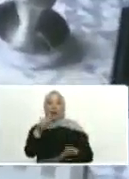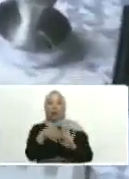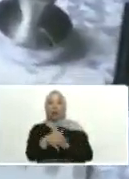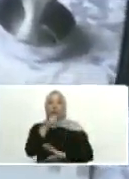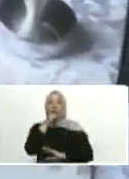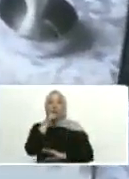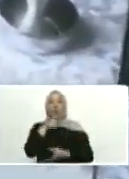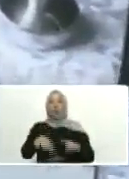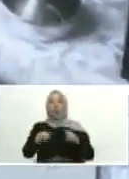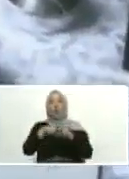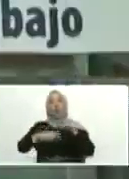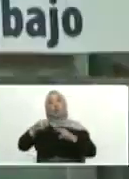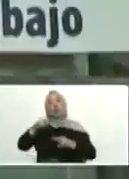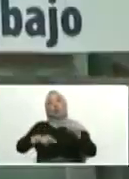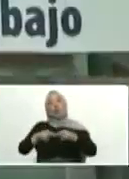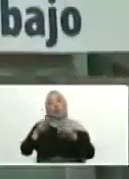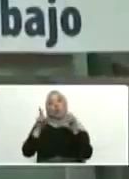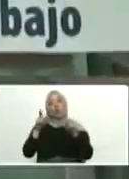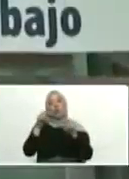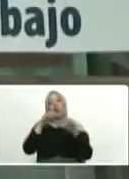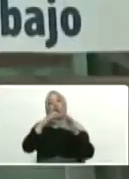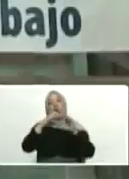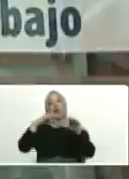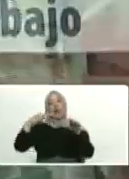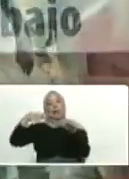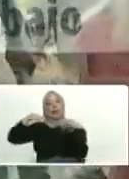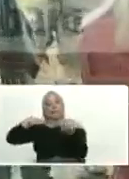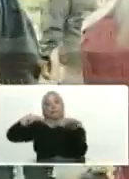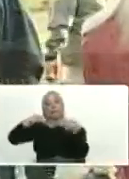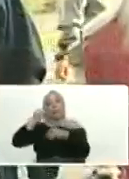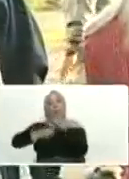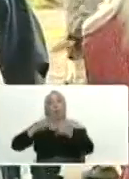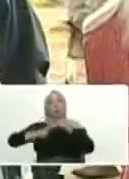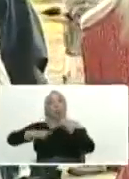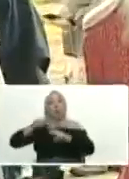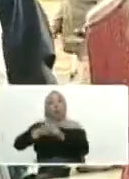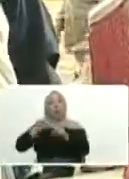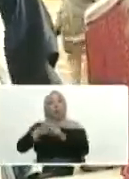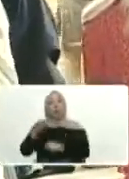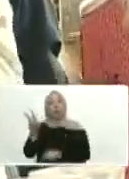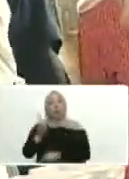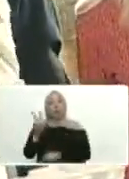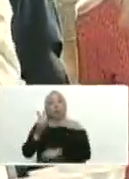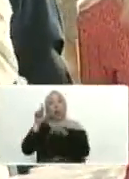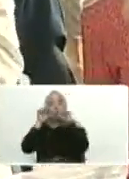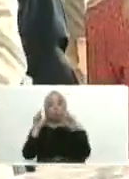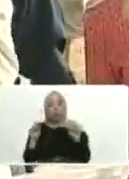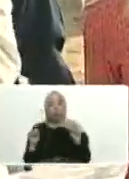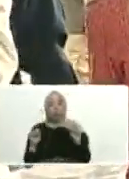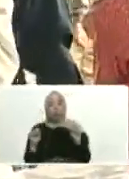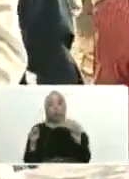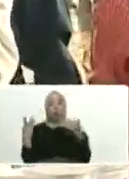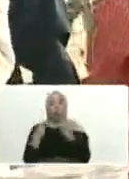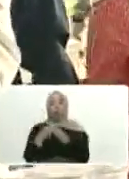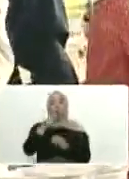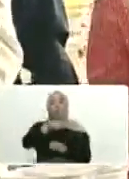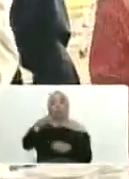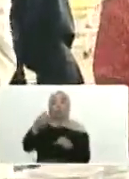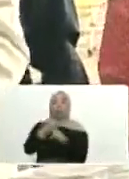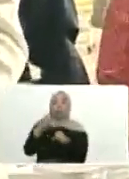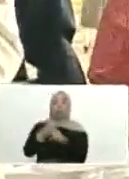en la construcción de una vía férrea siete kilómetros con mano de obras Venezolana en conjunto con la clase Obrera de